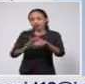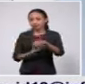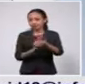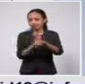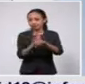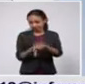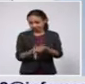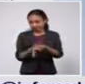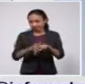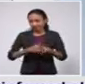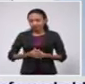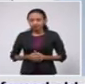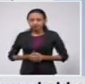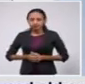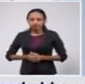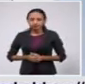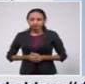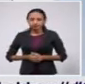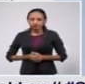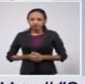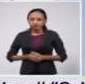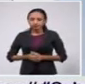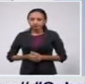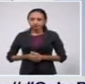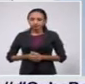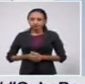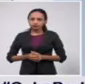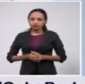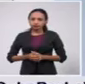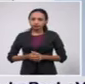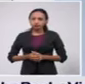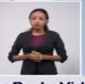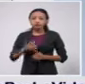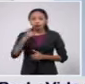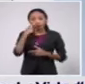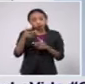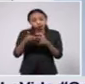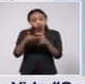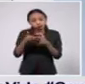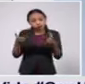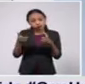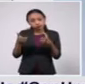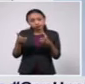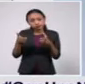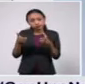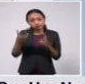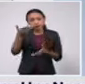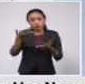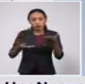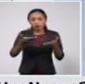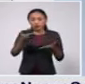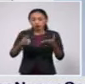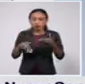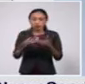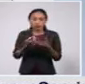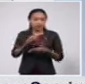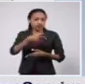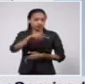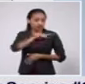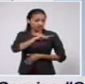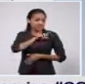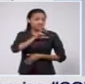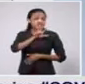COVID-19, incluso con un incremento en comparación en el día de hoy, con el día anterior,